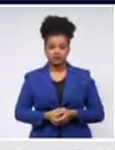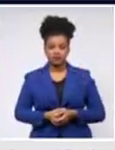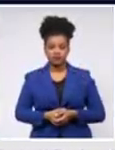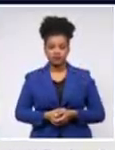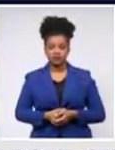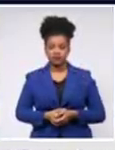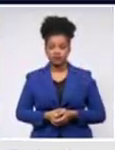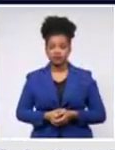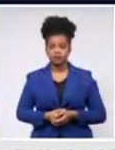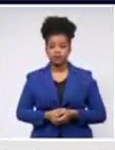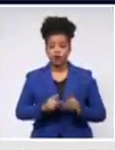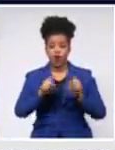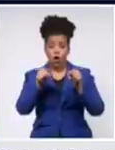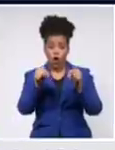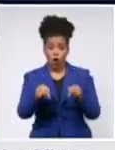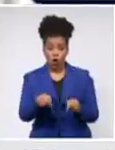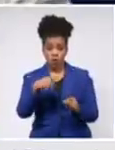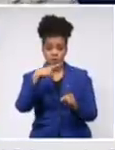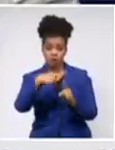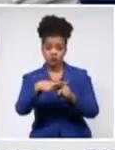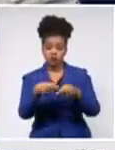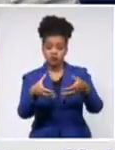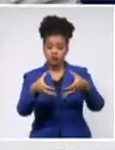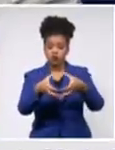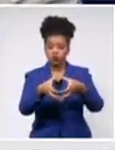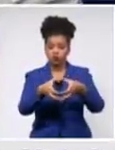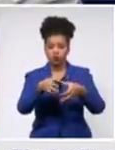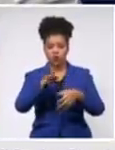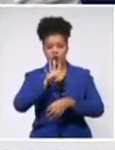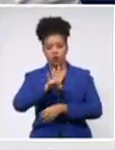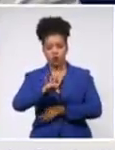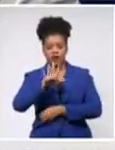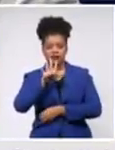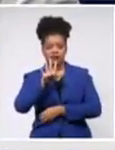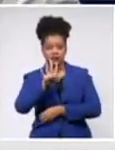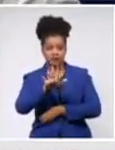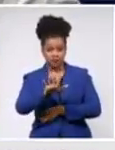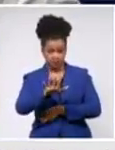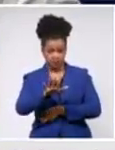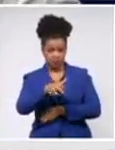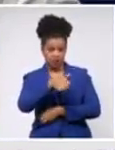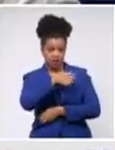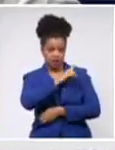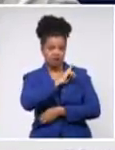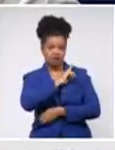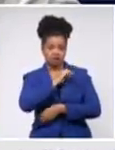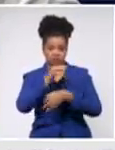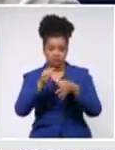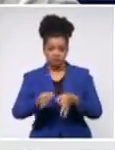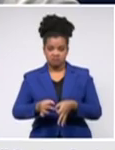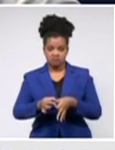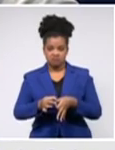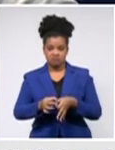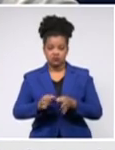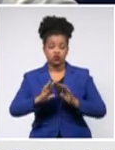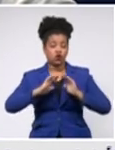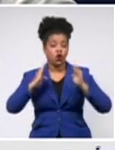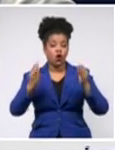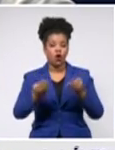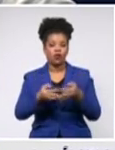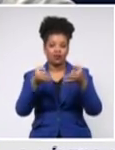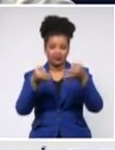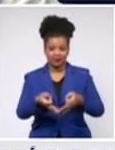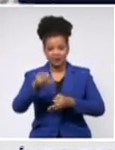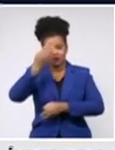Las 45 personas que se diagnosticaron en el día de ayer, todos son cubanos, todos